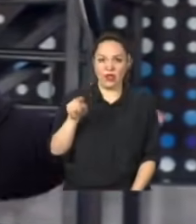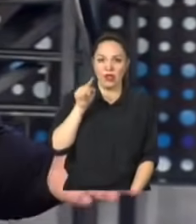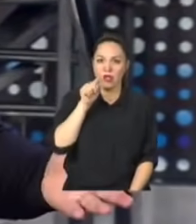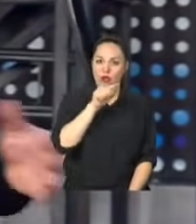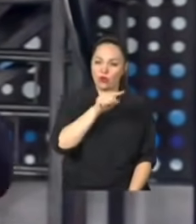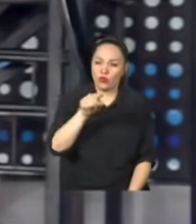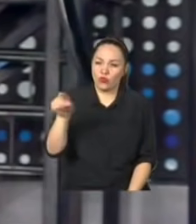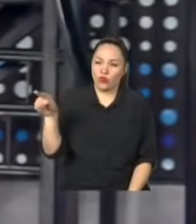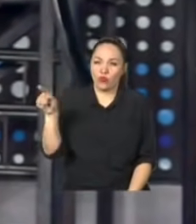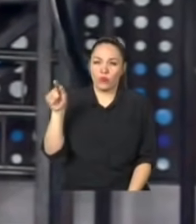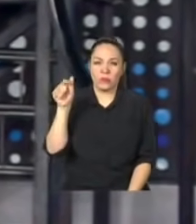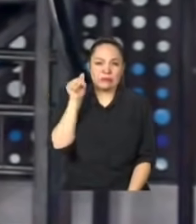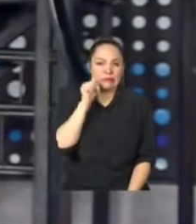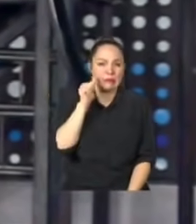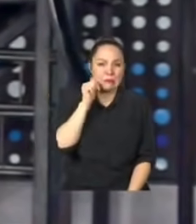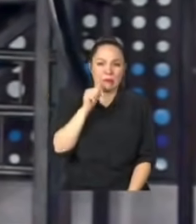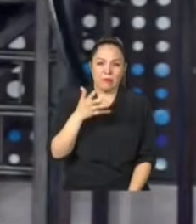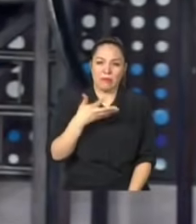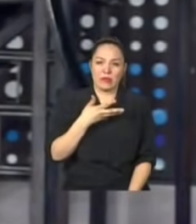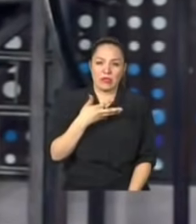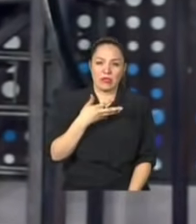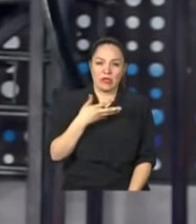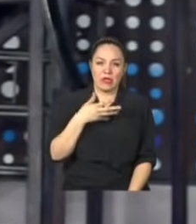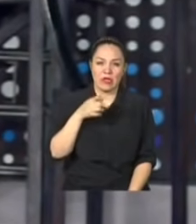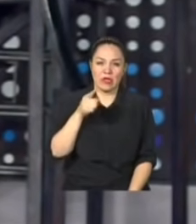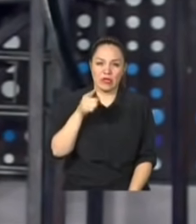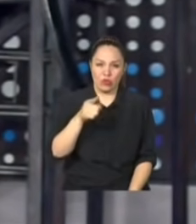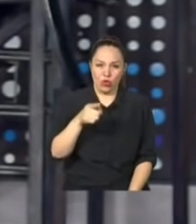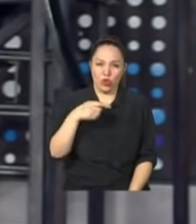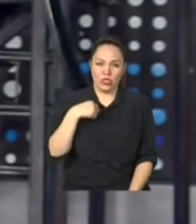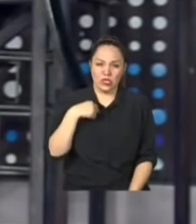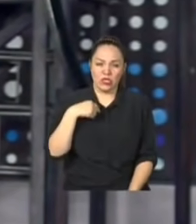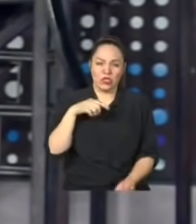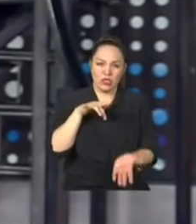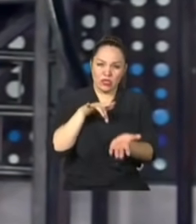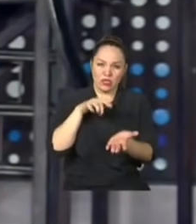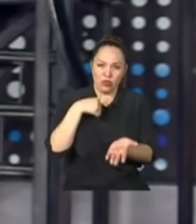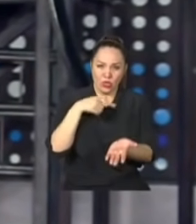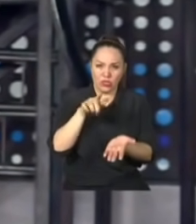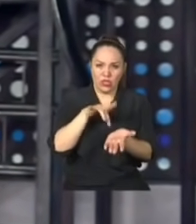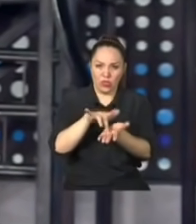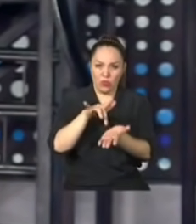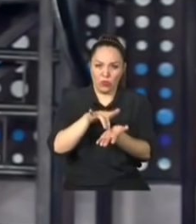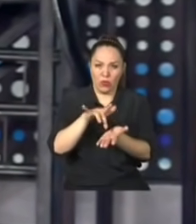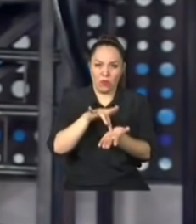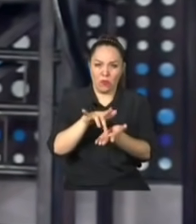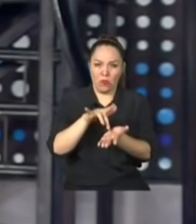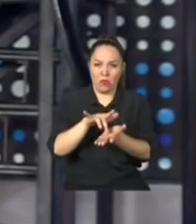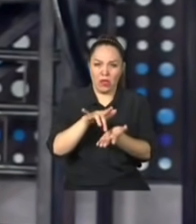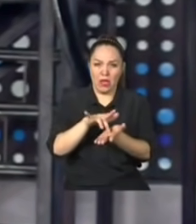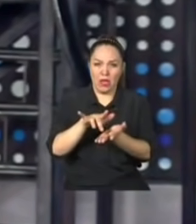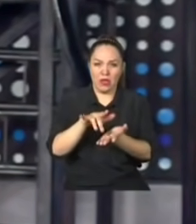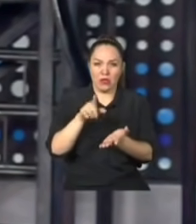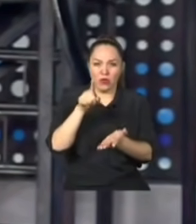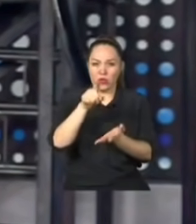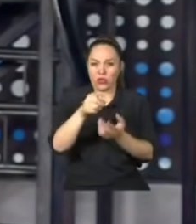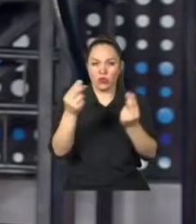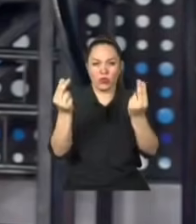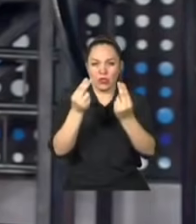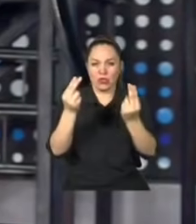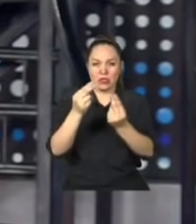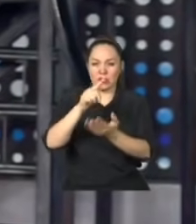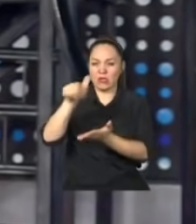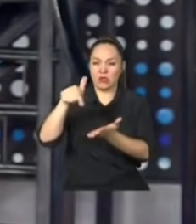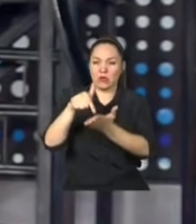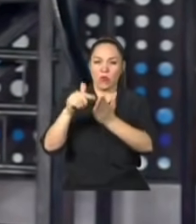las caricaturas que vendes, yo te voy a apoyar y les vamos a un localito donde tú quieras, en el centrito,